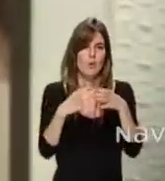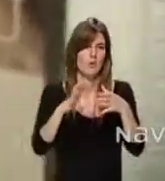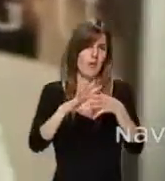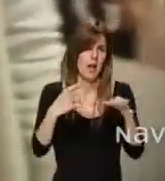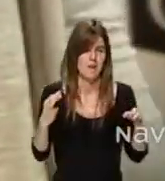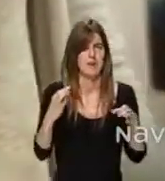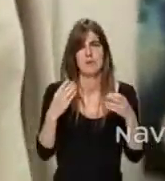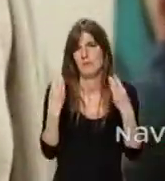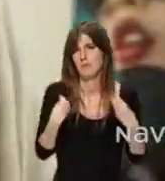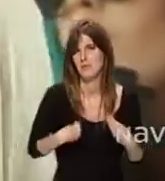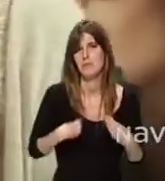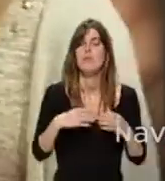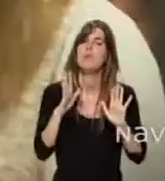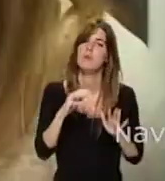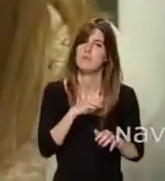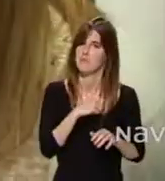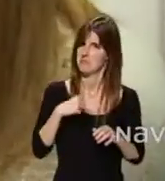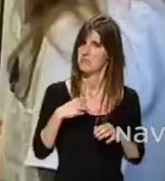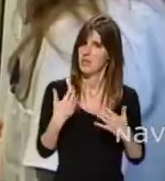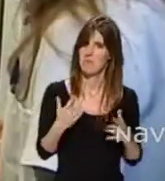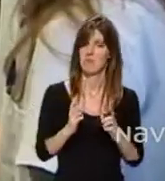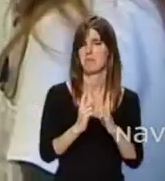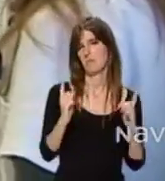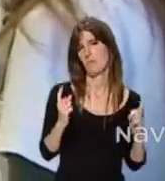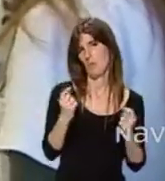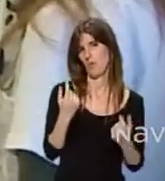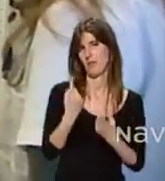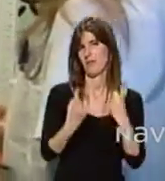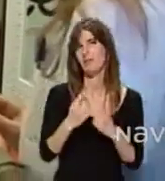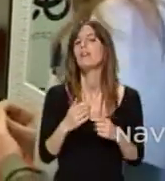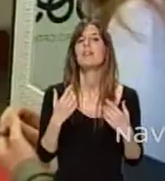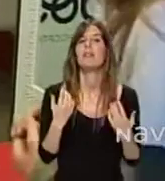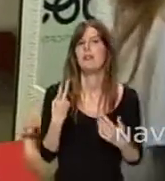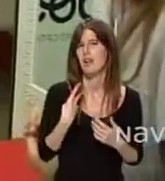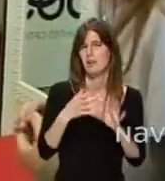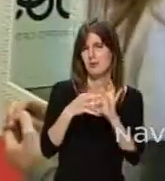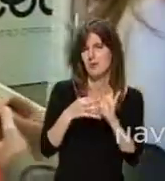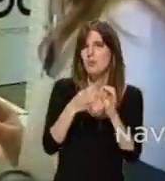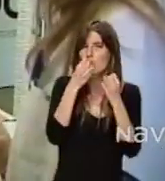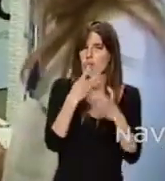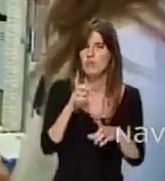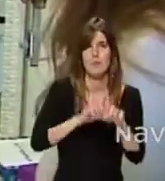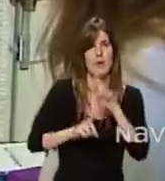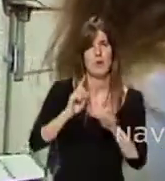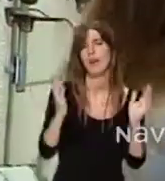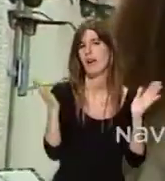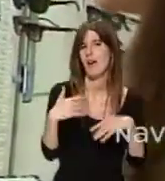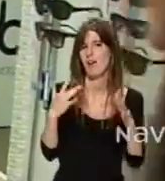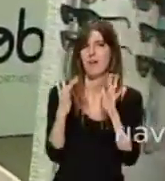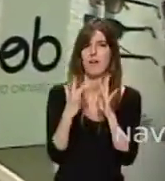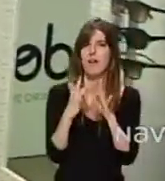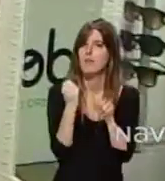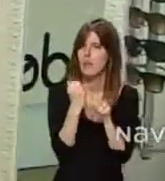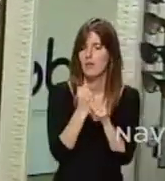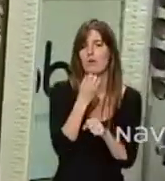amigas, pero bueno, también somos muy independientes entre nosotras, y luego como nos llevamos muy bien, no tenemos problemas, a la hora de trabajar